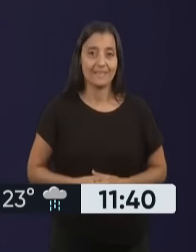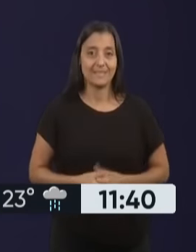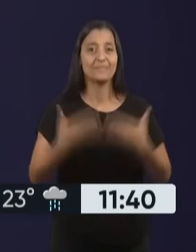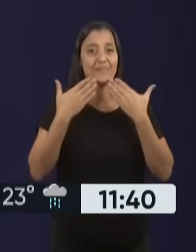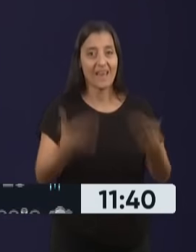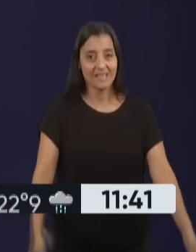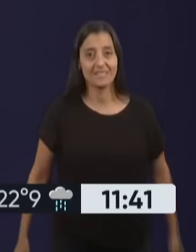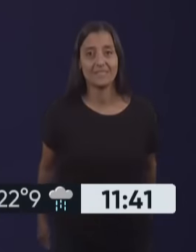gracias